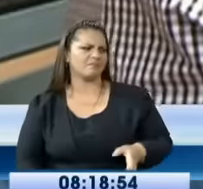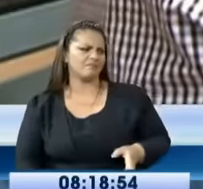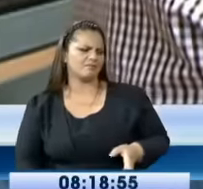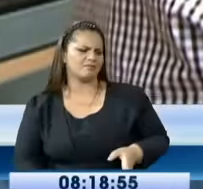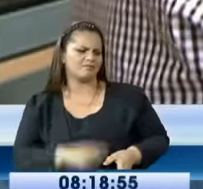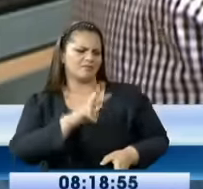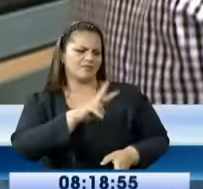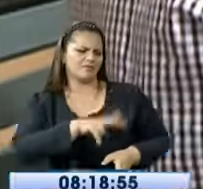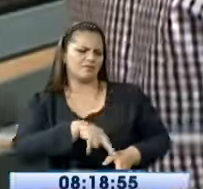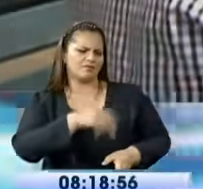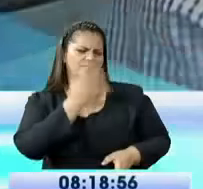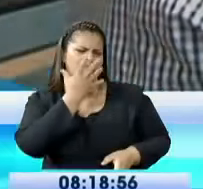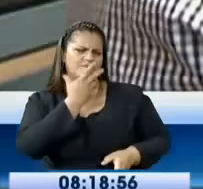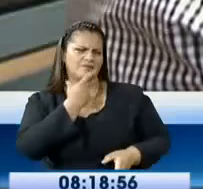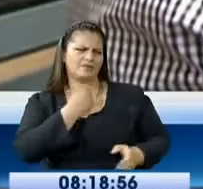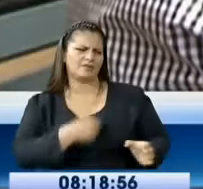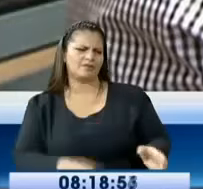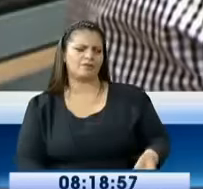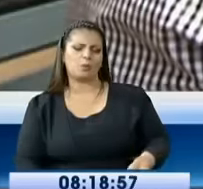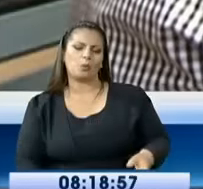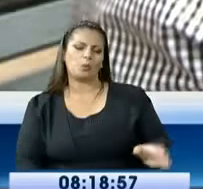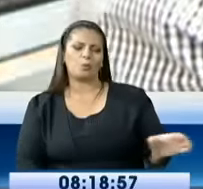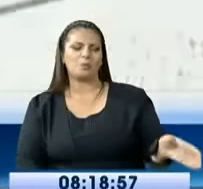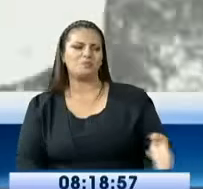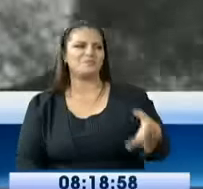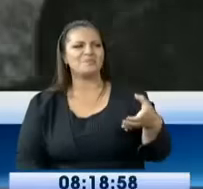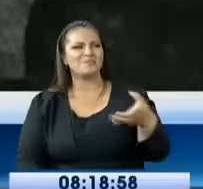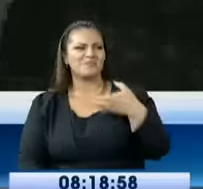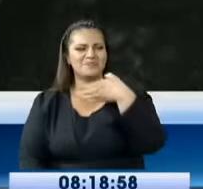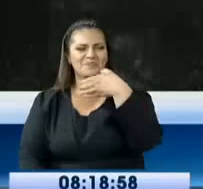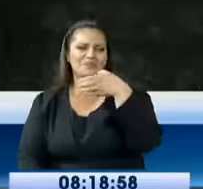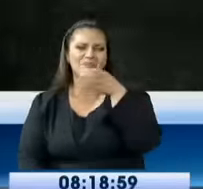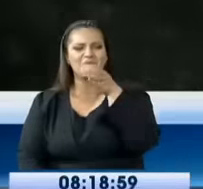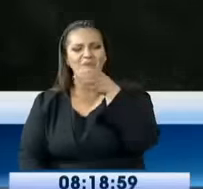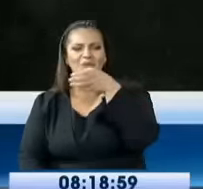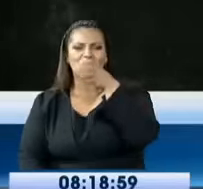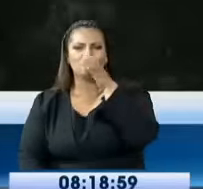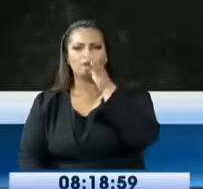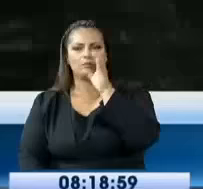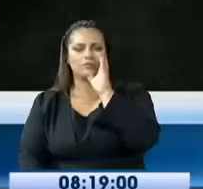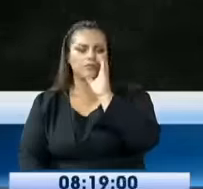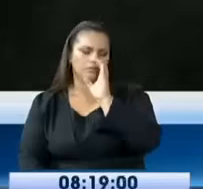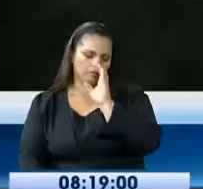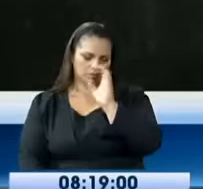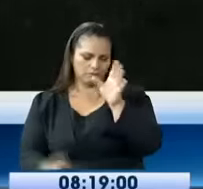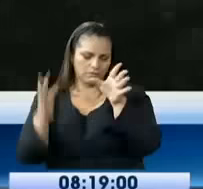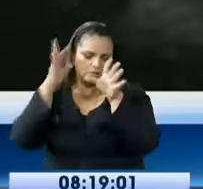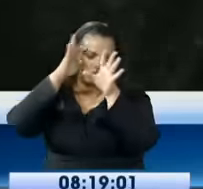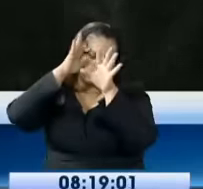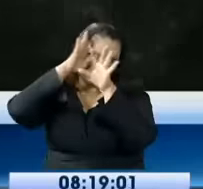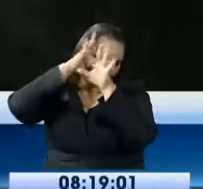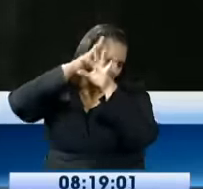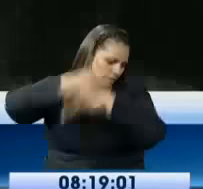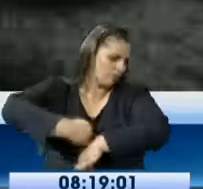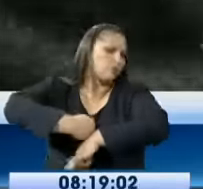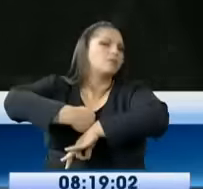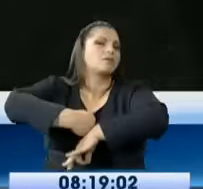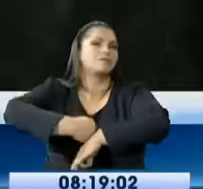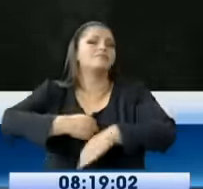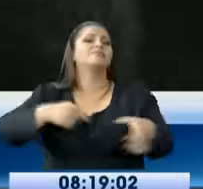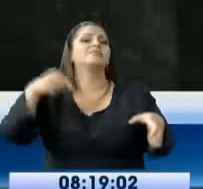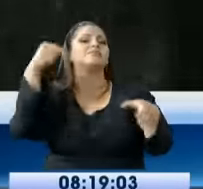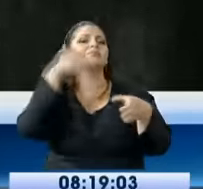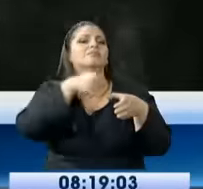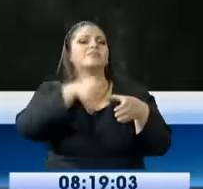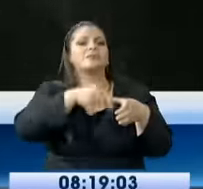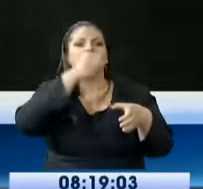te quiñe el ojo, se acerca y se me fue de bola. Pero su salida le salió mal. Un vaso de la bebida que tomaba fue